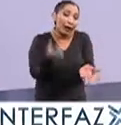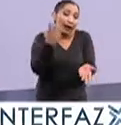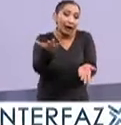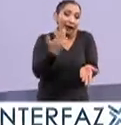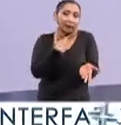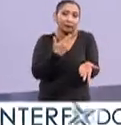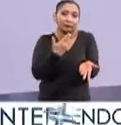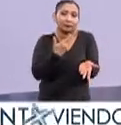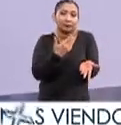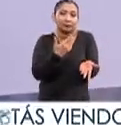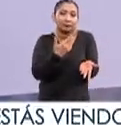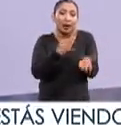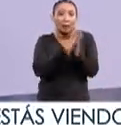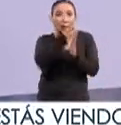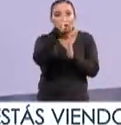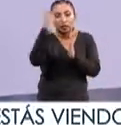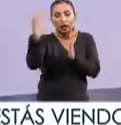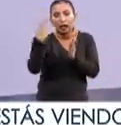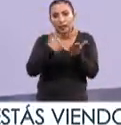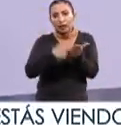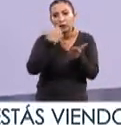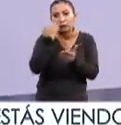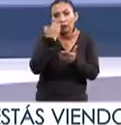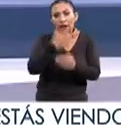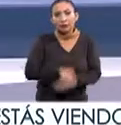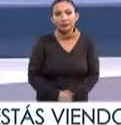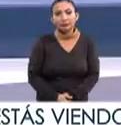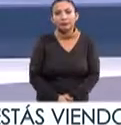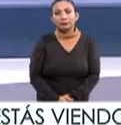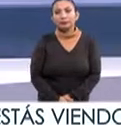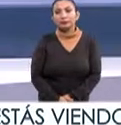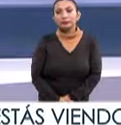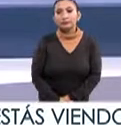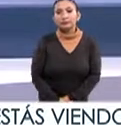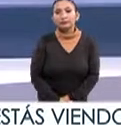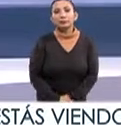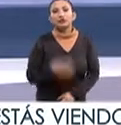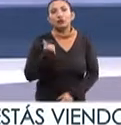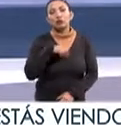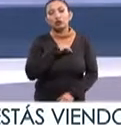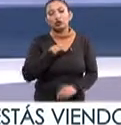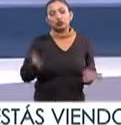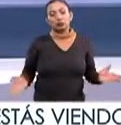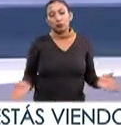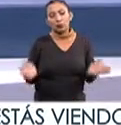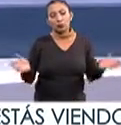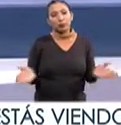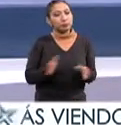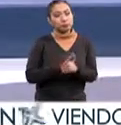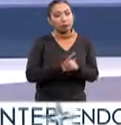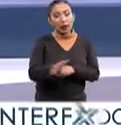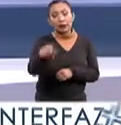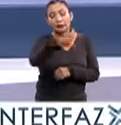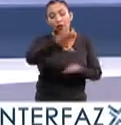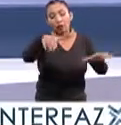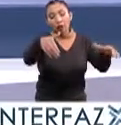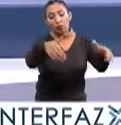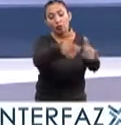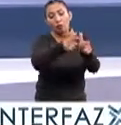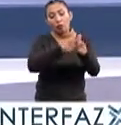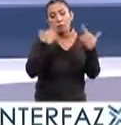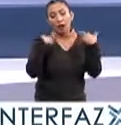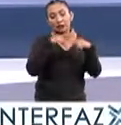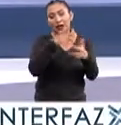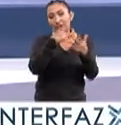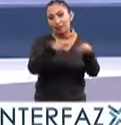supuesto, las bibliotecas dentro de las escuelas? Bueno, lo que promovemos es que los colectivos docentes